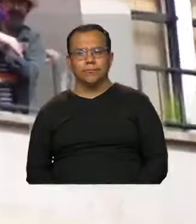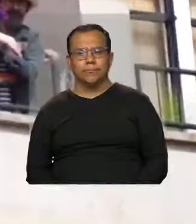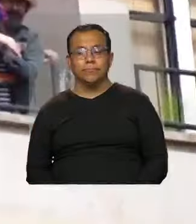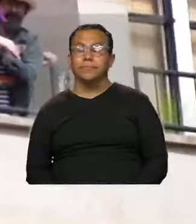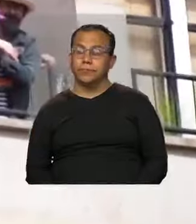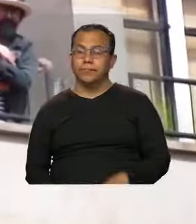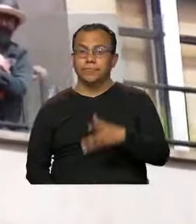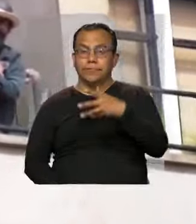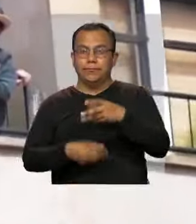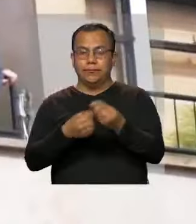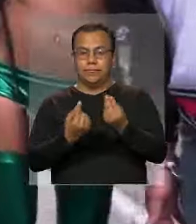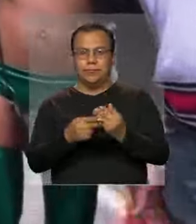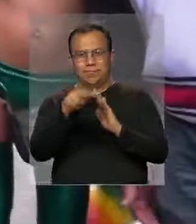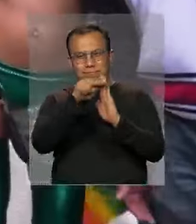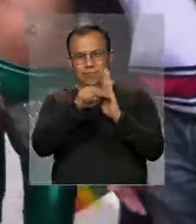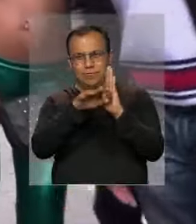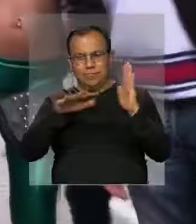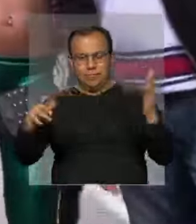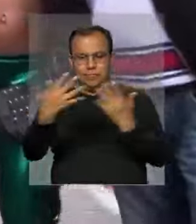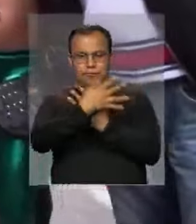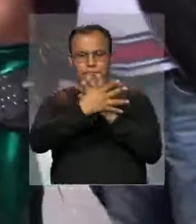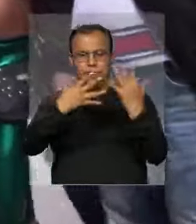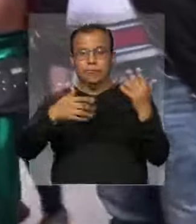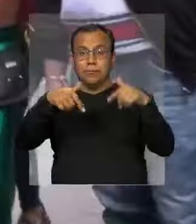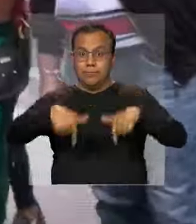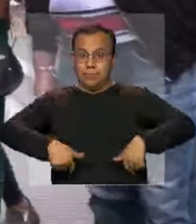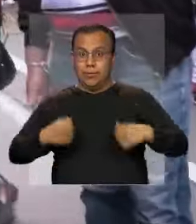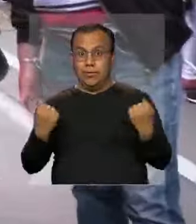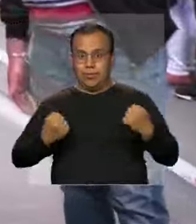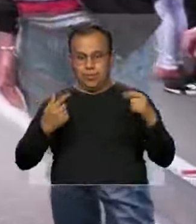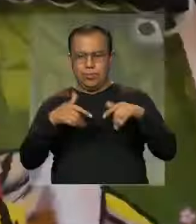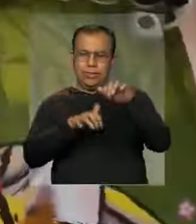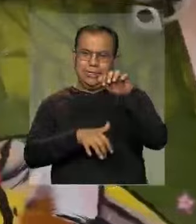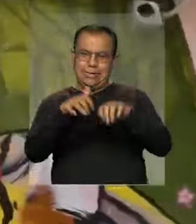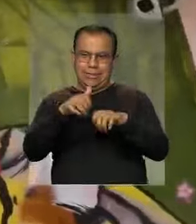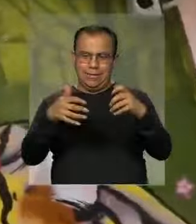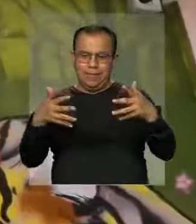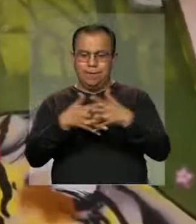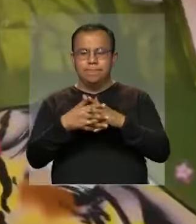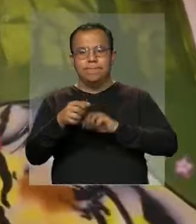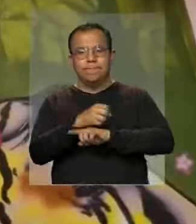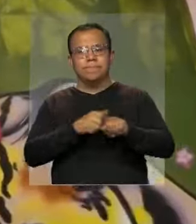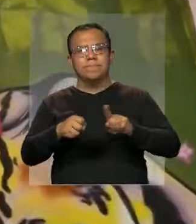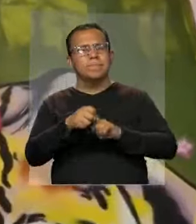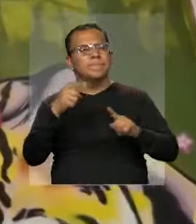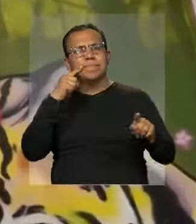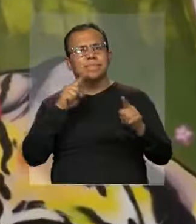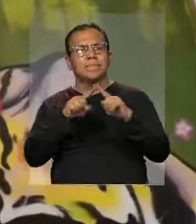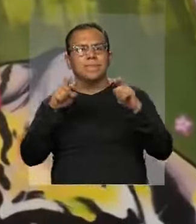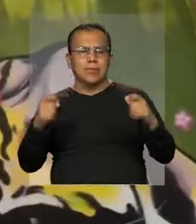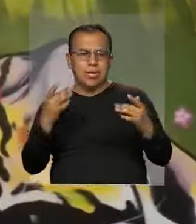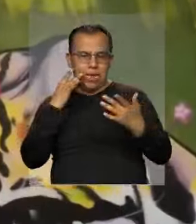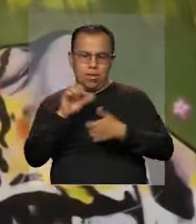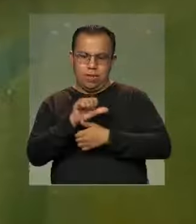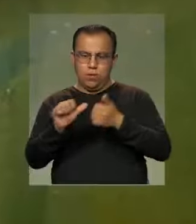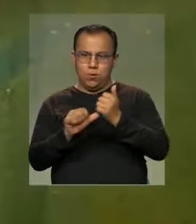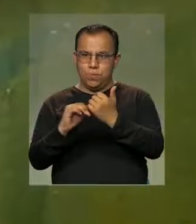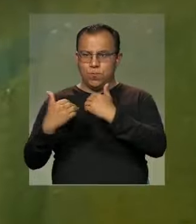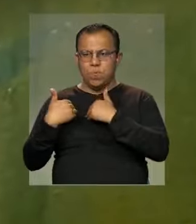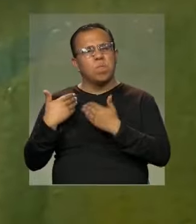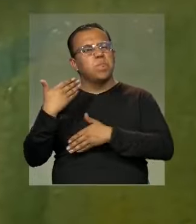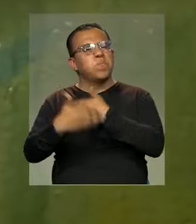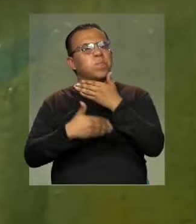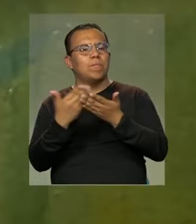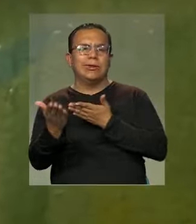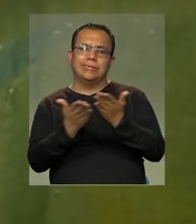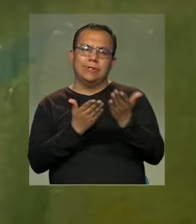Además de la política pública LGBTI de Bogotá, la Secretaría de Integración Social cuenta con una subdirección encargada de operar